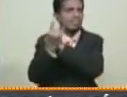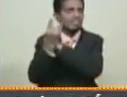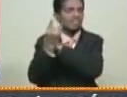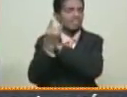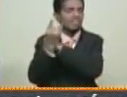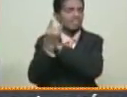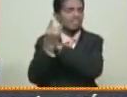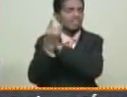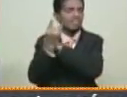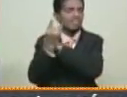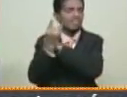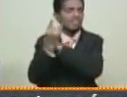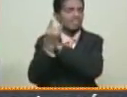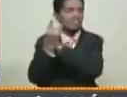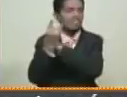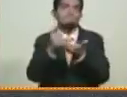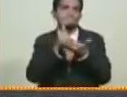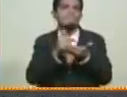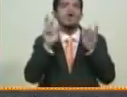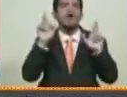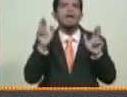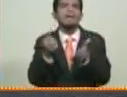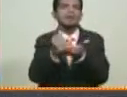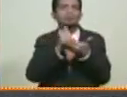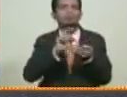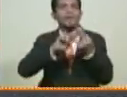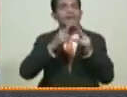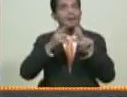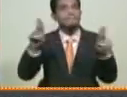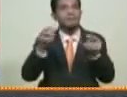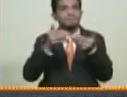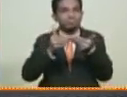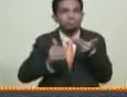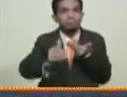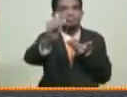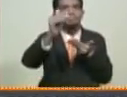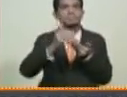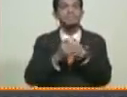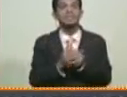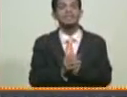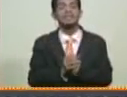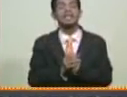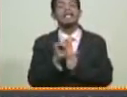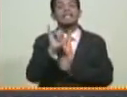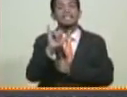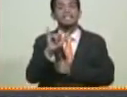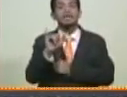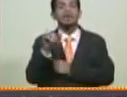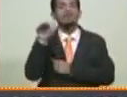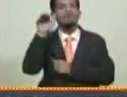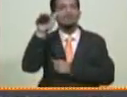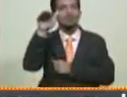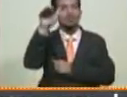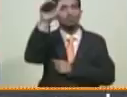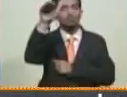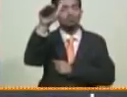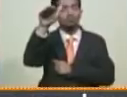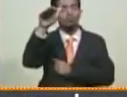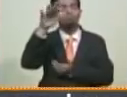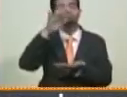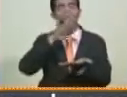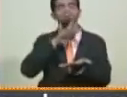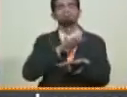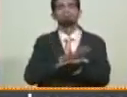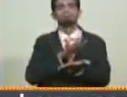de para la paz de nuestro país, para seguir avanzando y para que nuestro futuro sea de más tranquilidad.